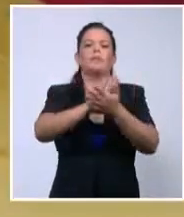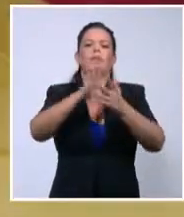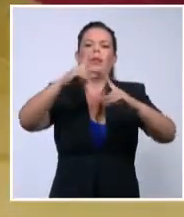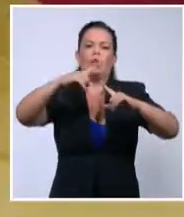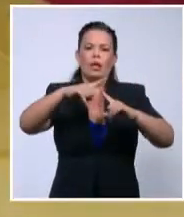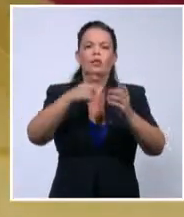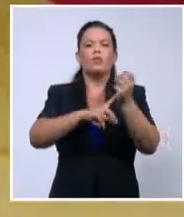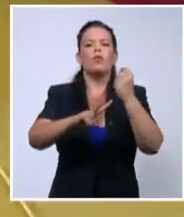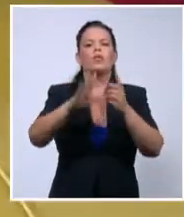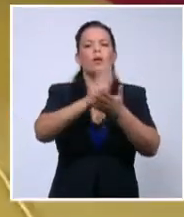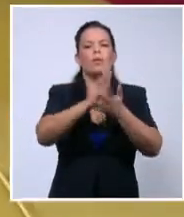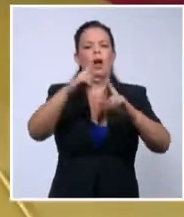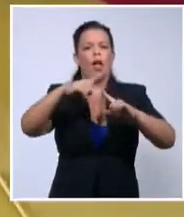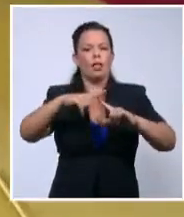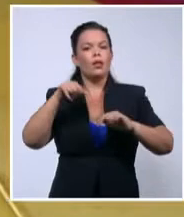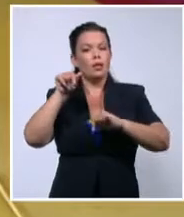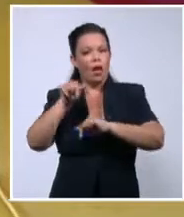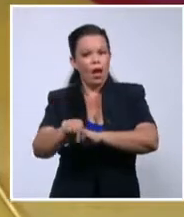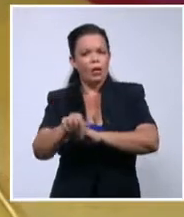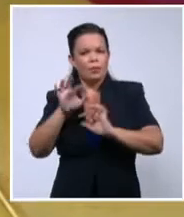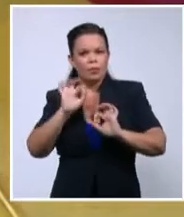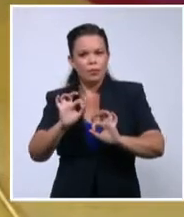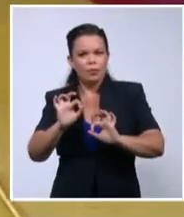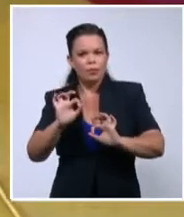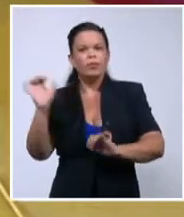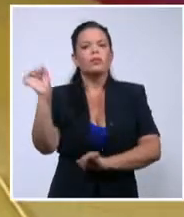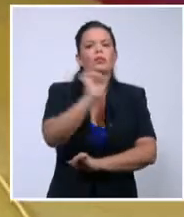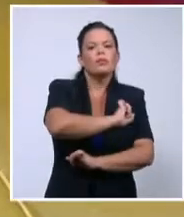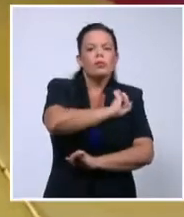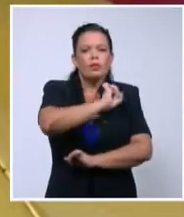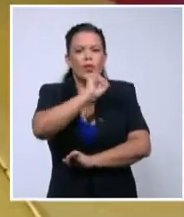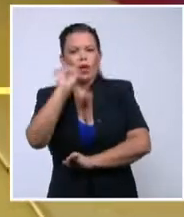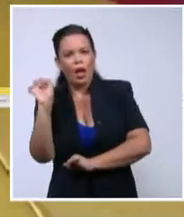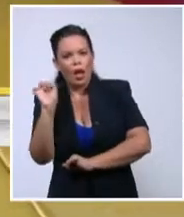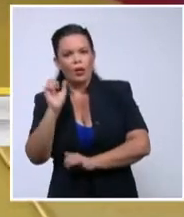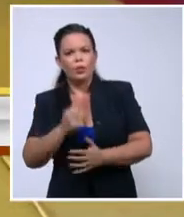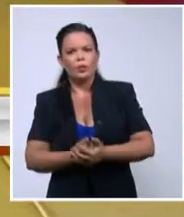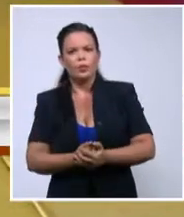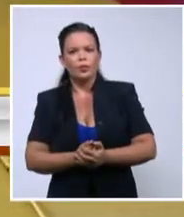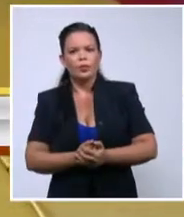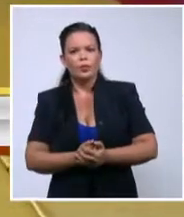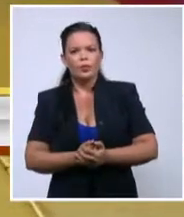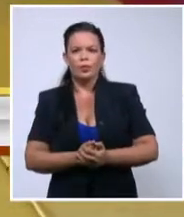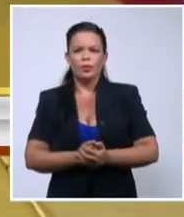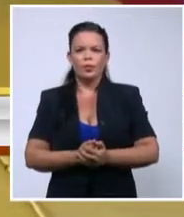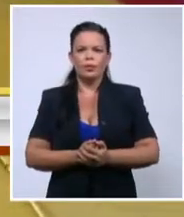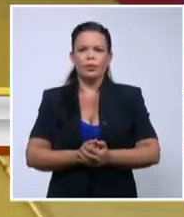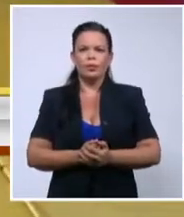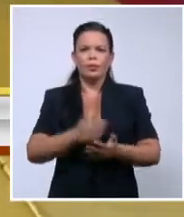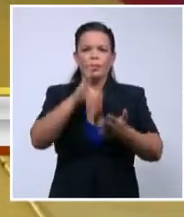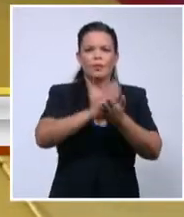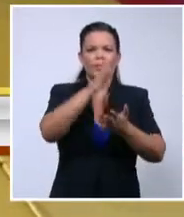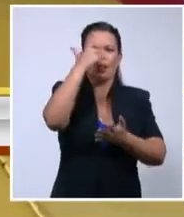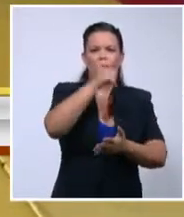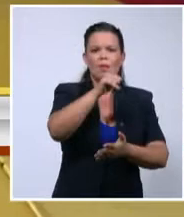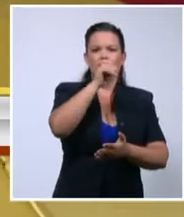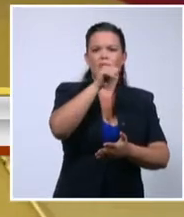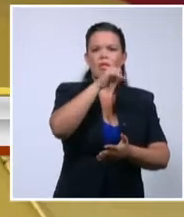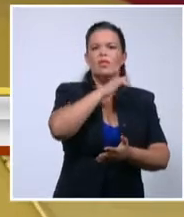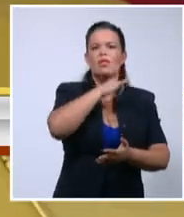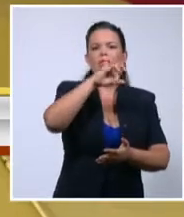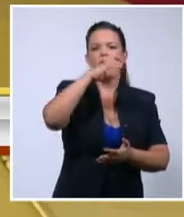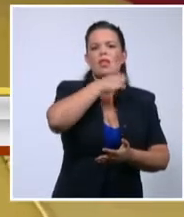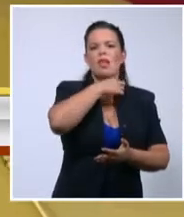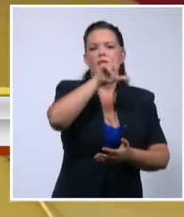Granda logró fácil victoria ante Jorge Pineda. Iván Felipe Silva y Magdiel Estrada también se alzaron con la victoria. El primero